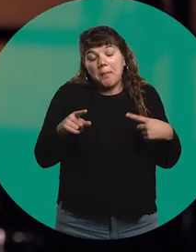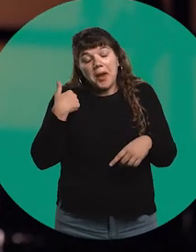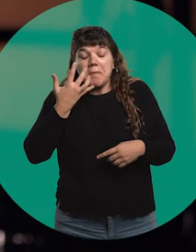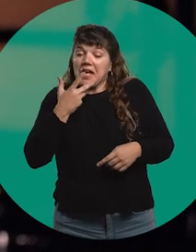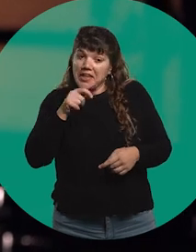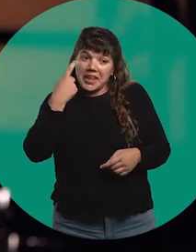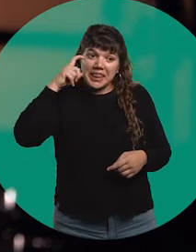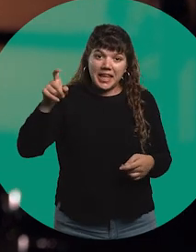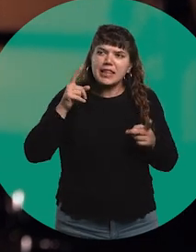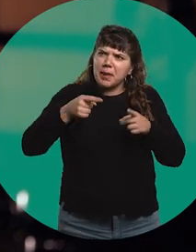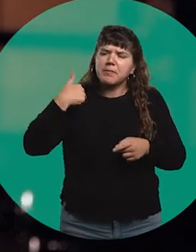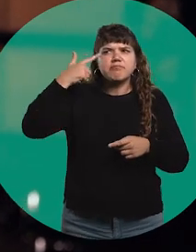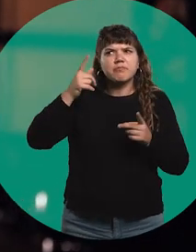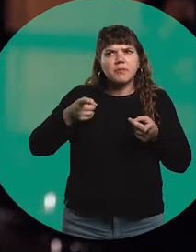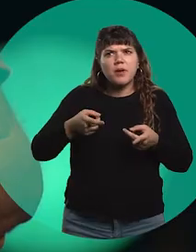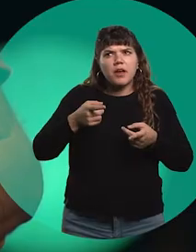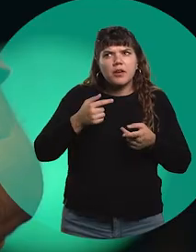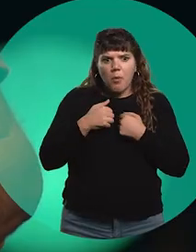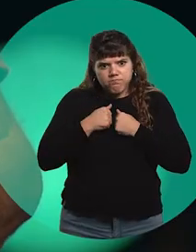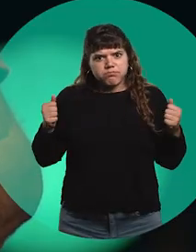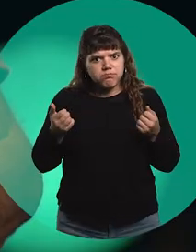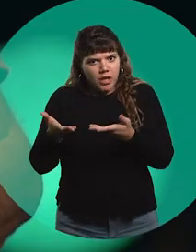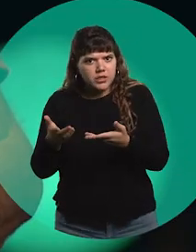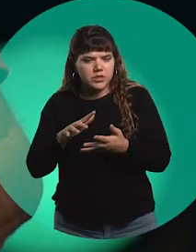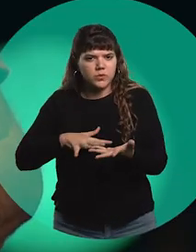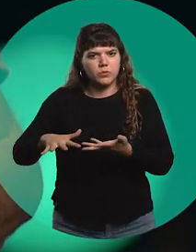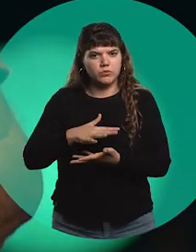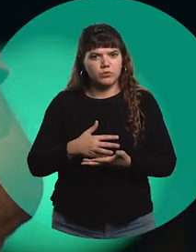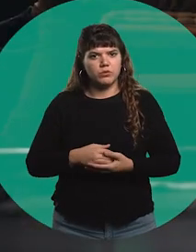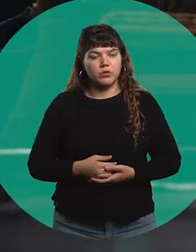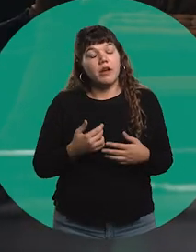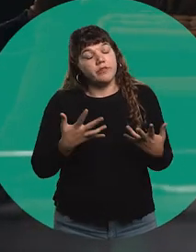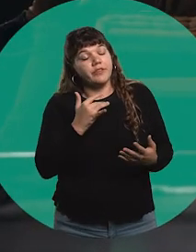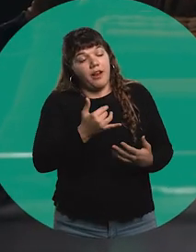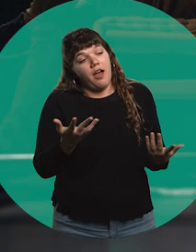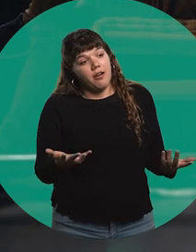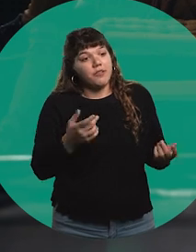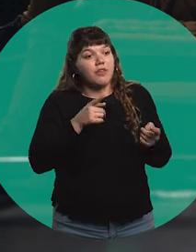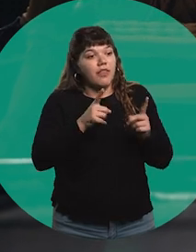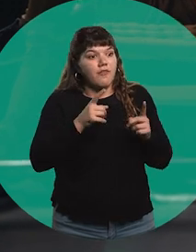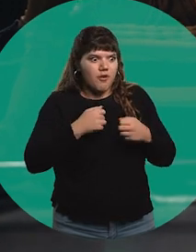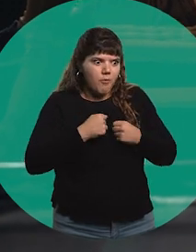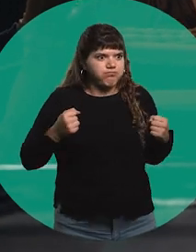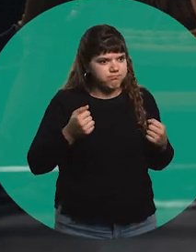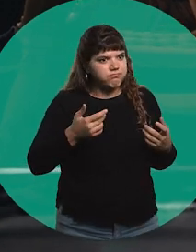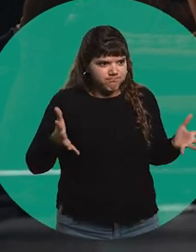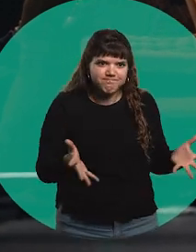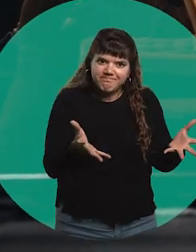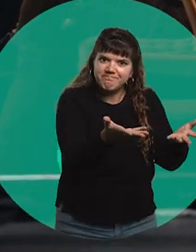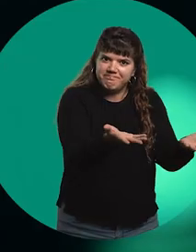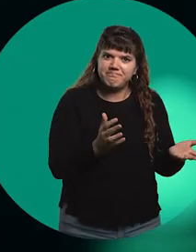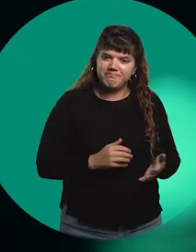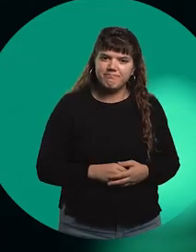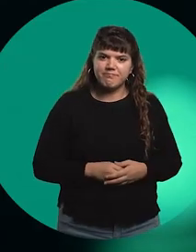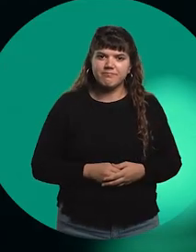Pero también pensaba en el animarse. Claro, es que, bueno, hay que animarse a animar de alguna manera.